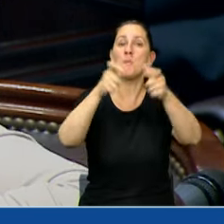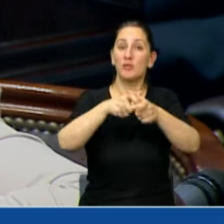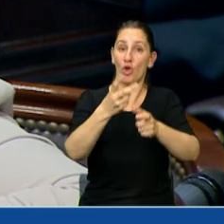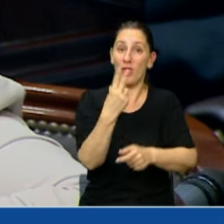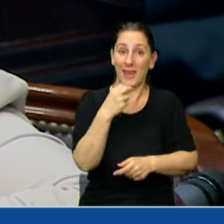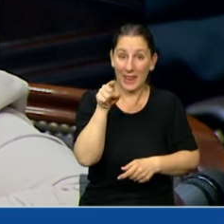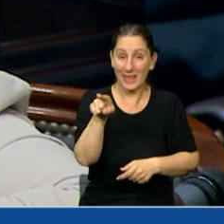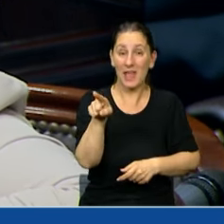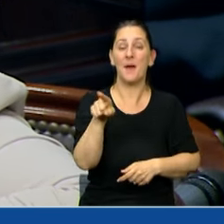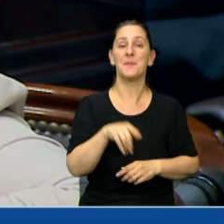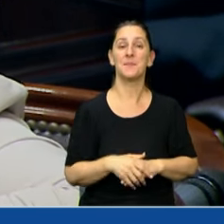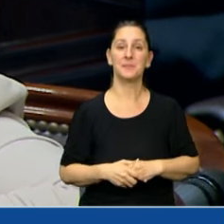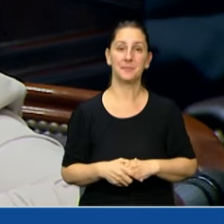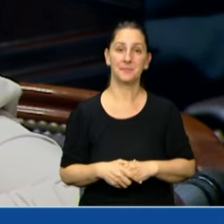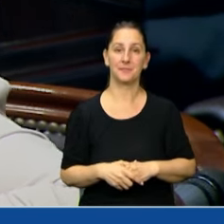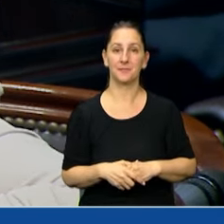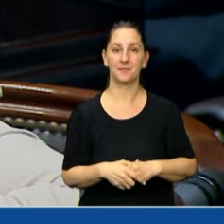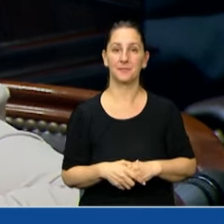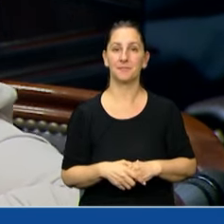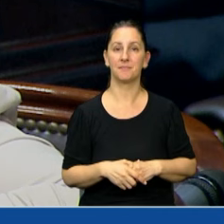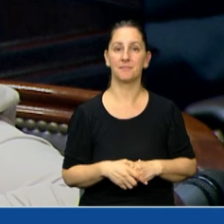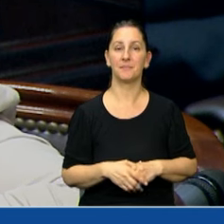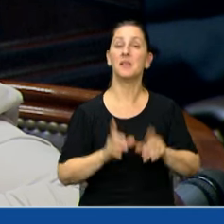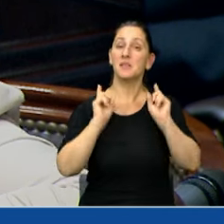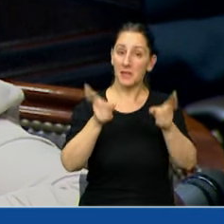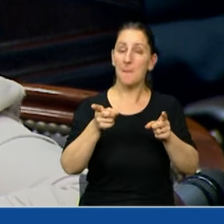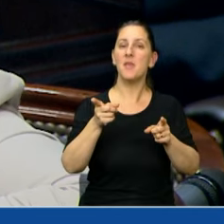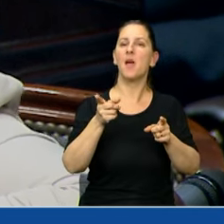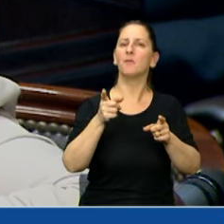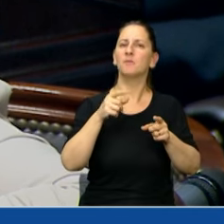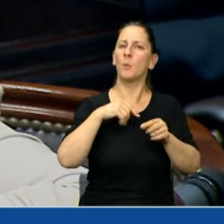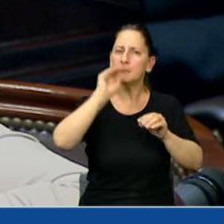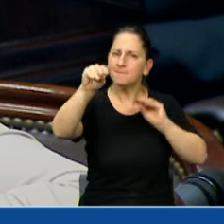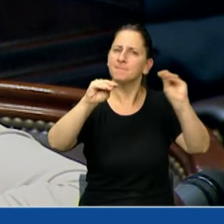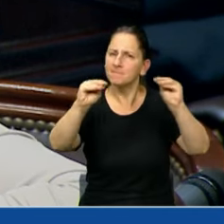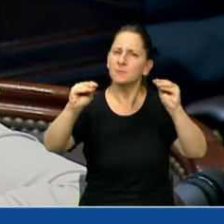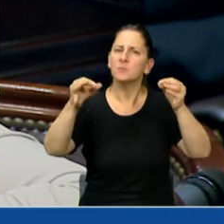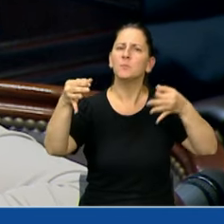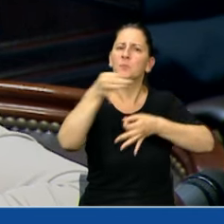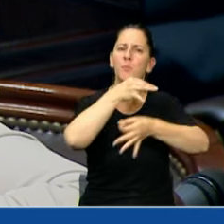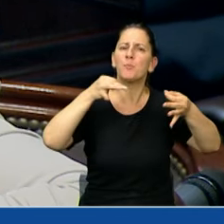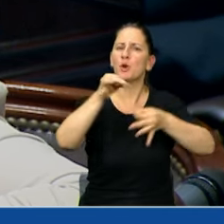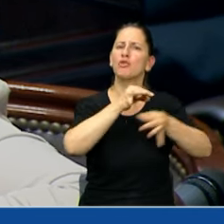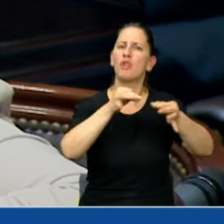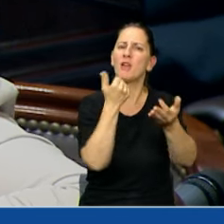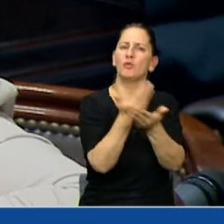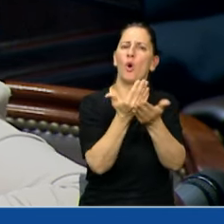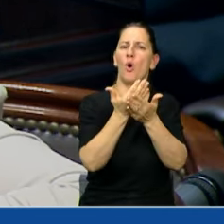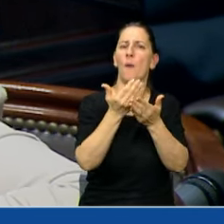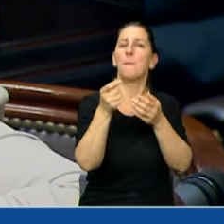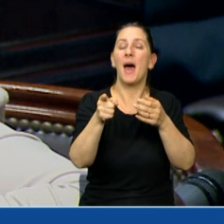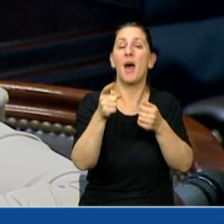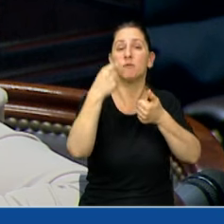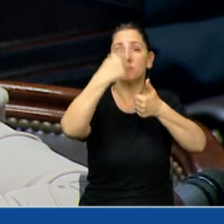energía eh También invite a tratar este proyecto de cuencas maduras ya que hay